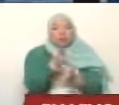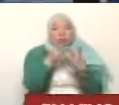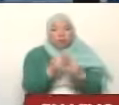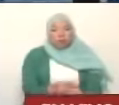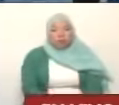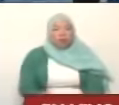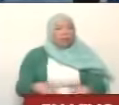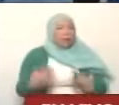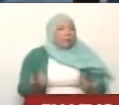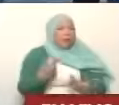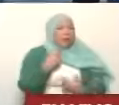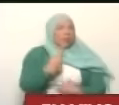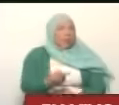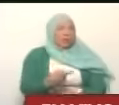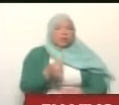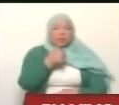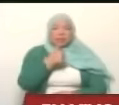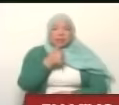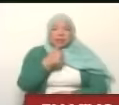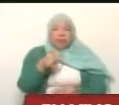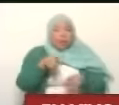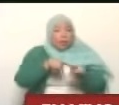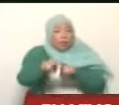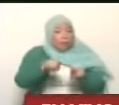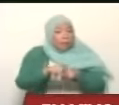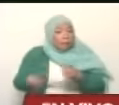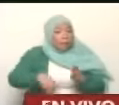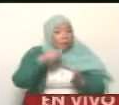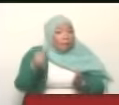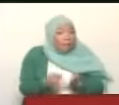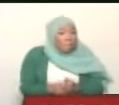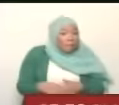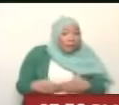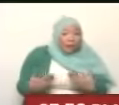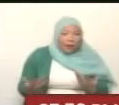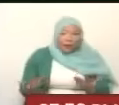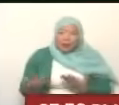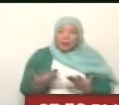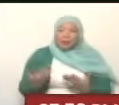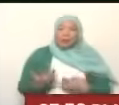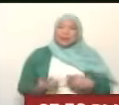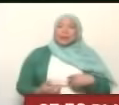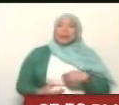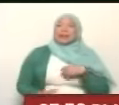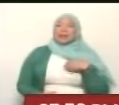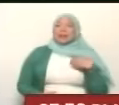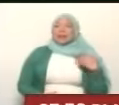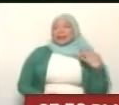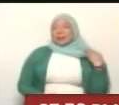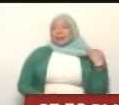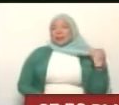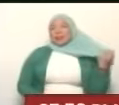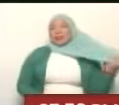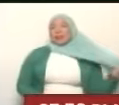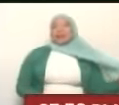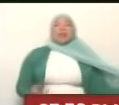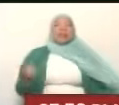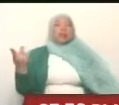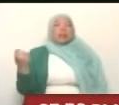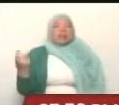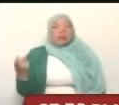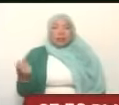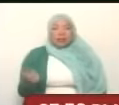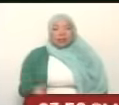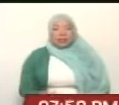Ya le voy a leer la... Dime chisme completo, ¿vale? Ya le voy a leer. Ya le voy a leer la noticia. Dice, de ver ninguna noticia hoy.